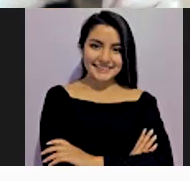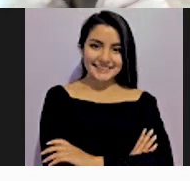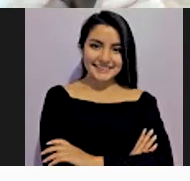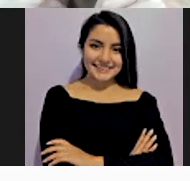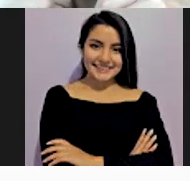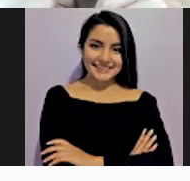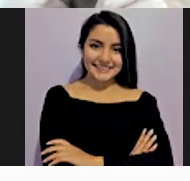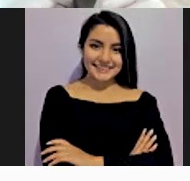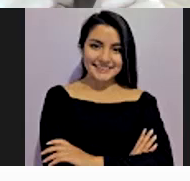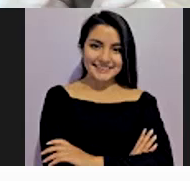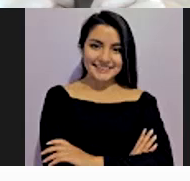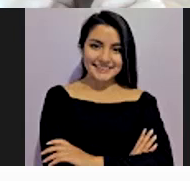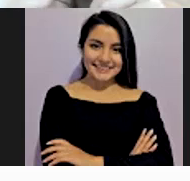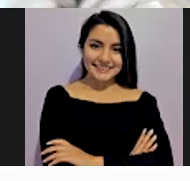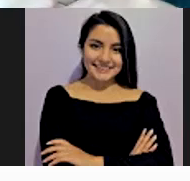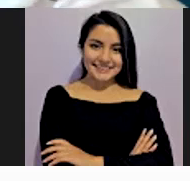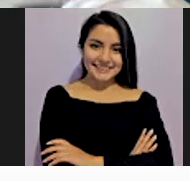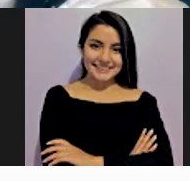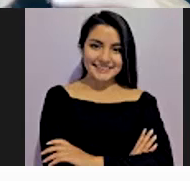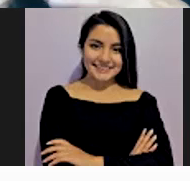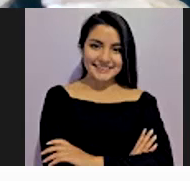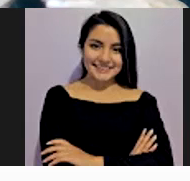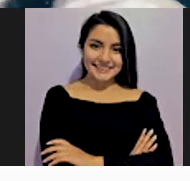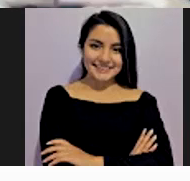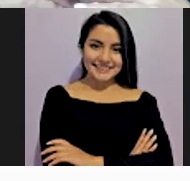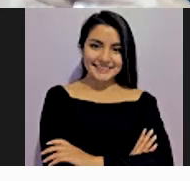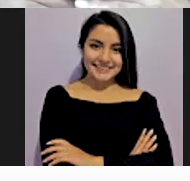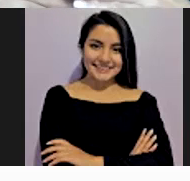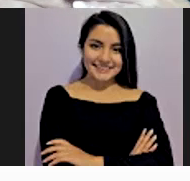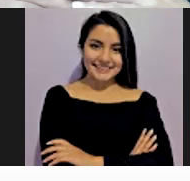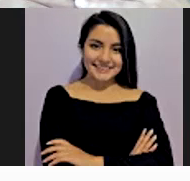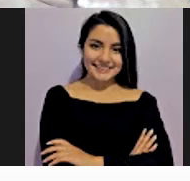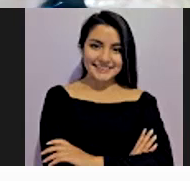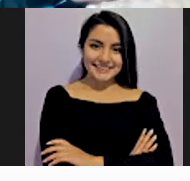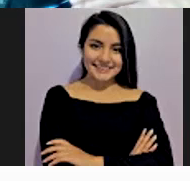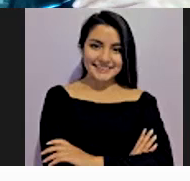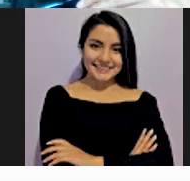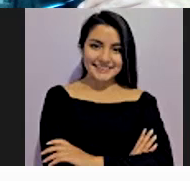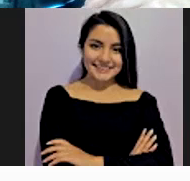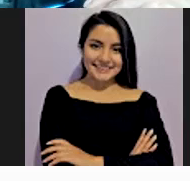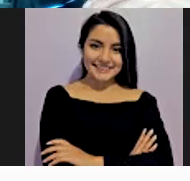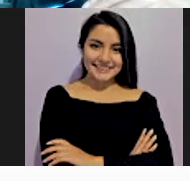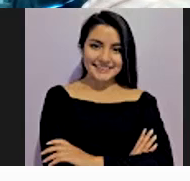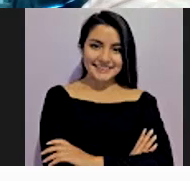que Ya. saber en qué parte cae el schist, qué parte cae el móvil y fijo, ¿no? Entonces, por ejemplo,